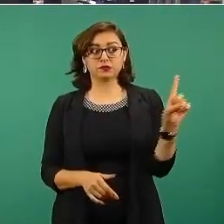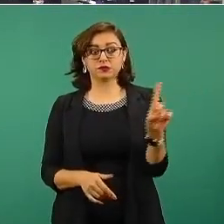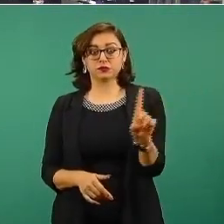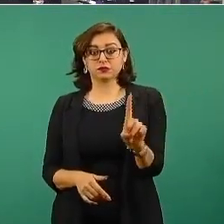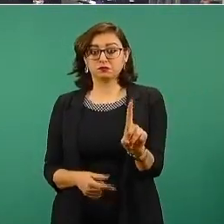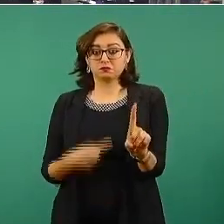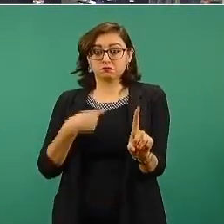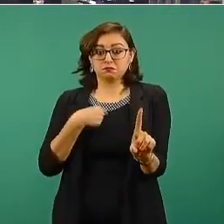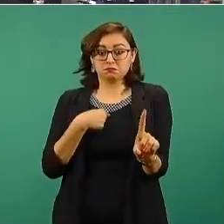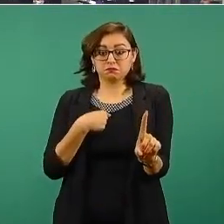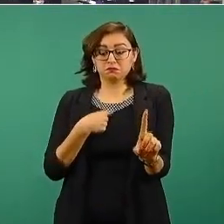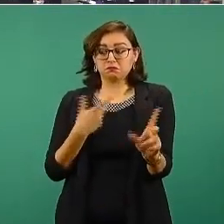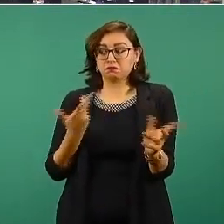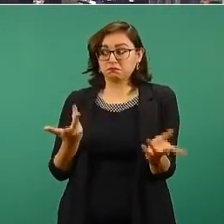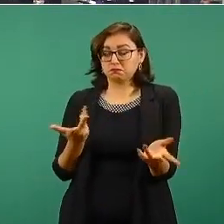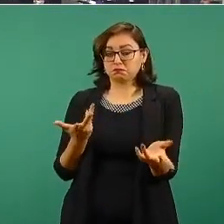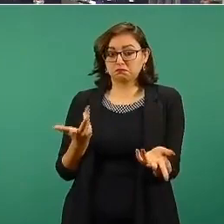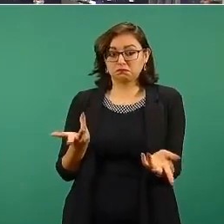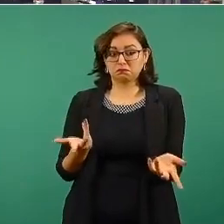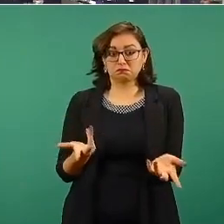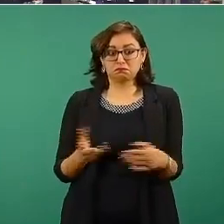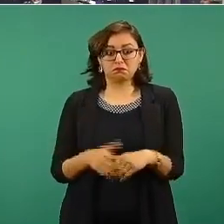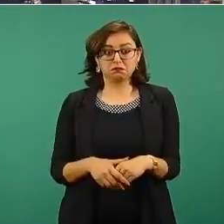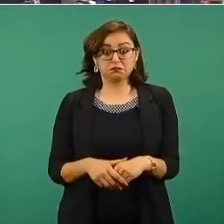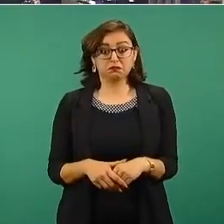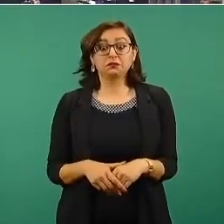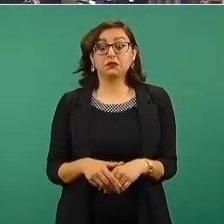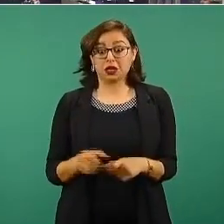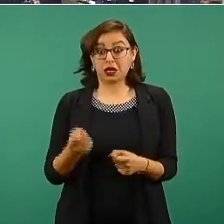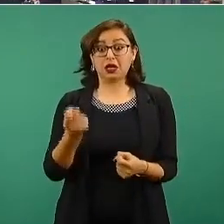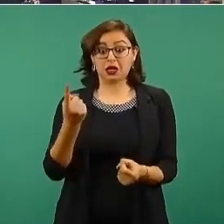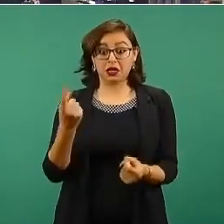Claro, todos, hubo uno que pues,